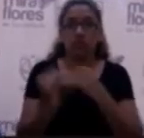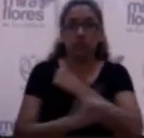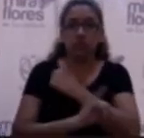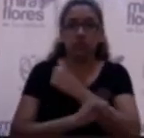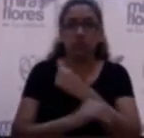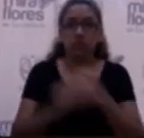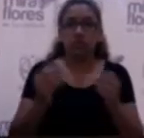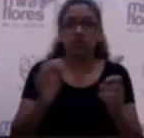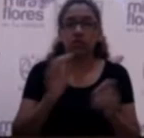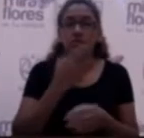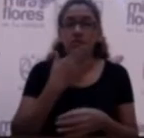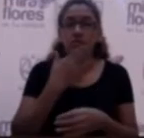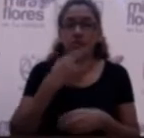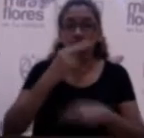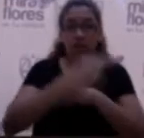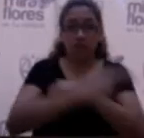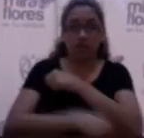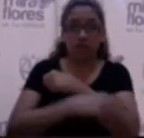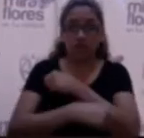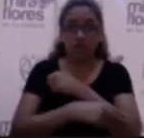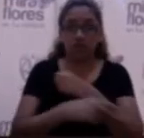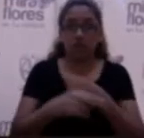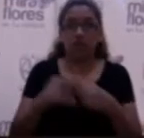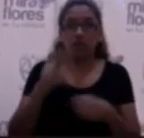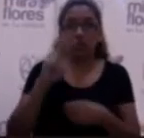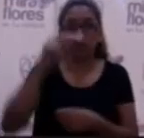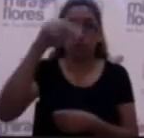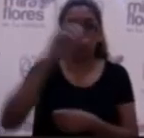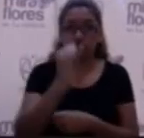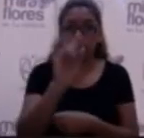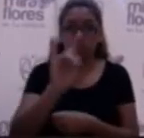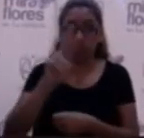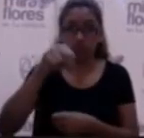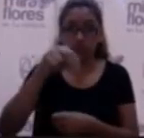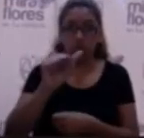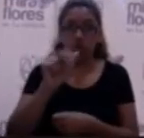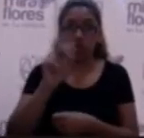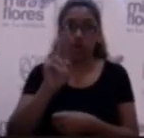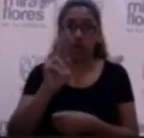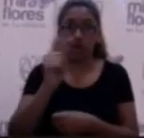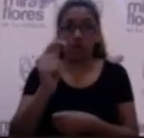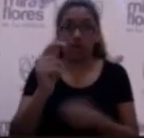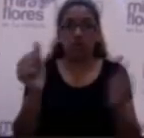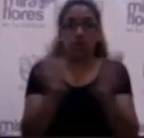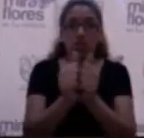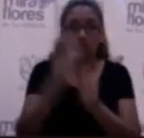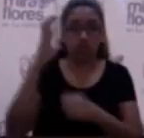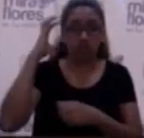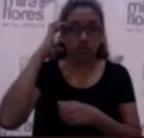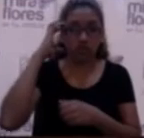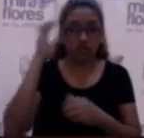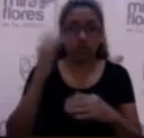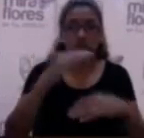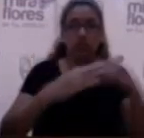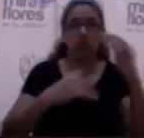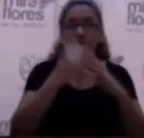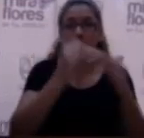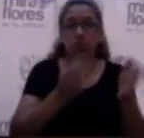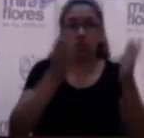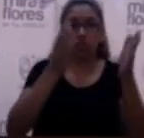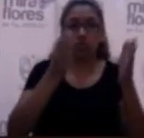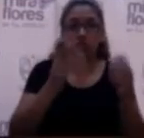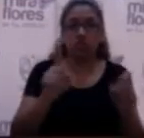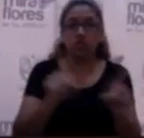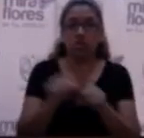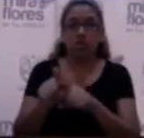conclusión de convenio de adhesión de cooperación interinstitucional entre la Superintendencia Nacional de los Registros Públicos y la Municipalidad Distrital